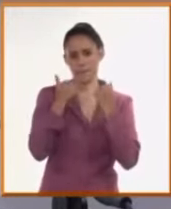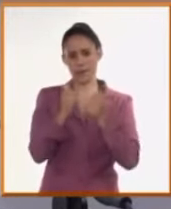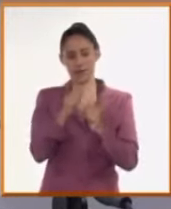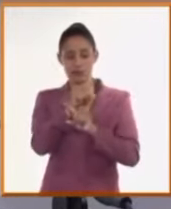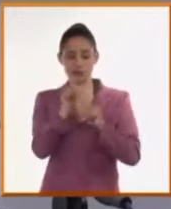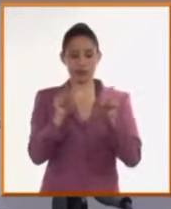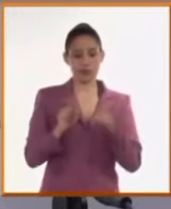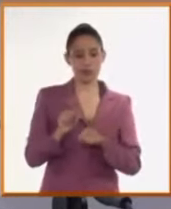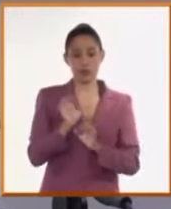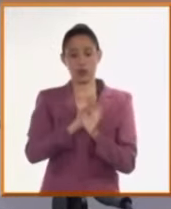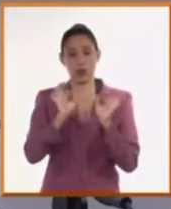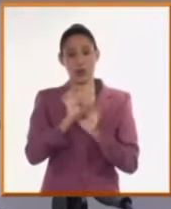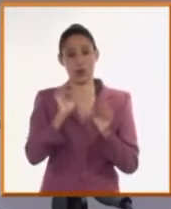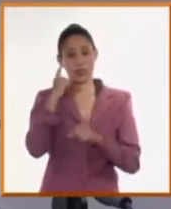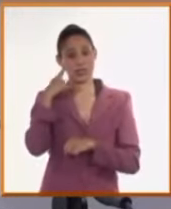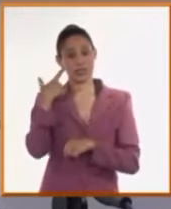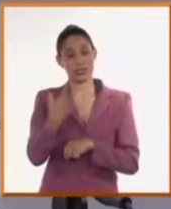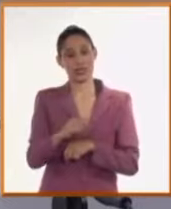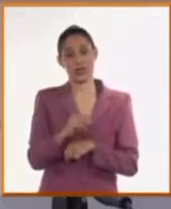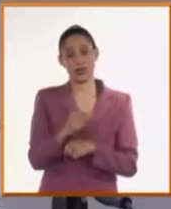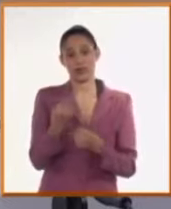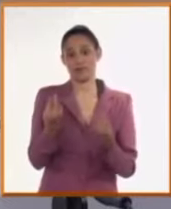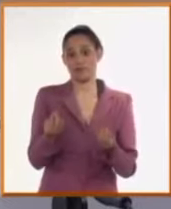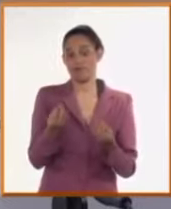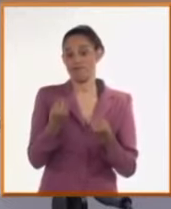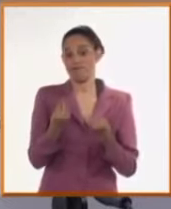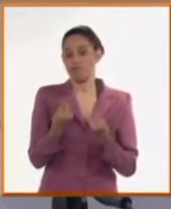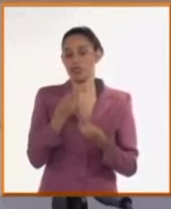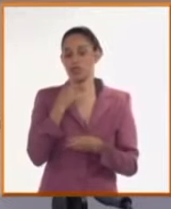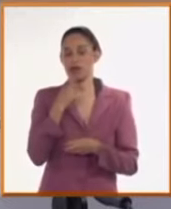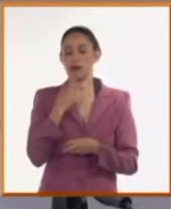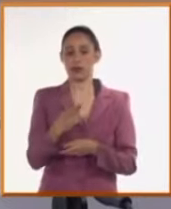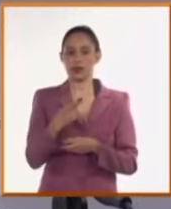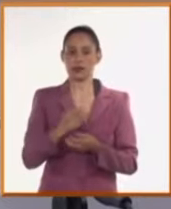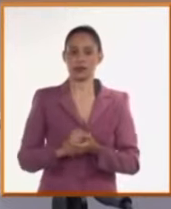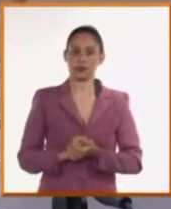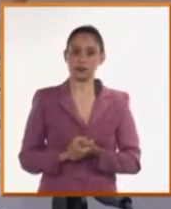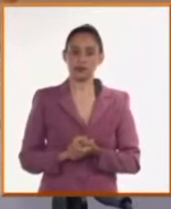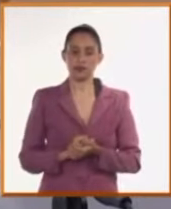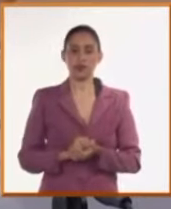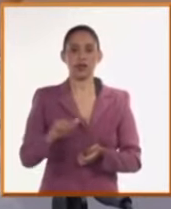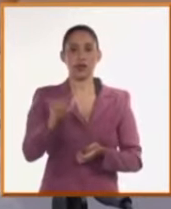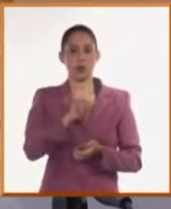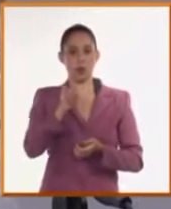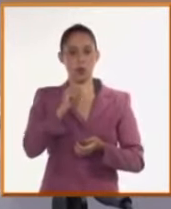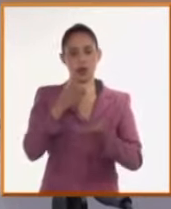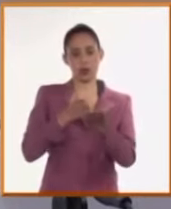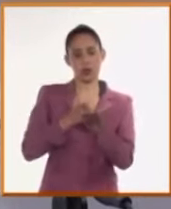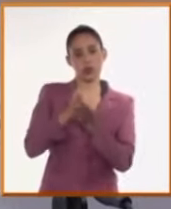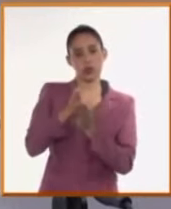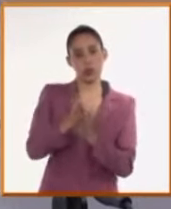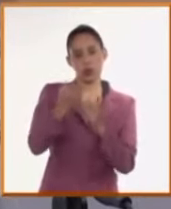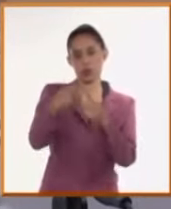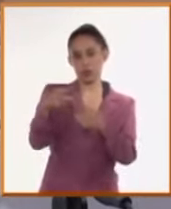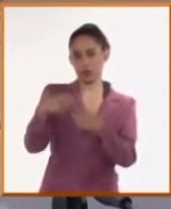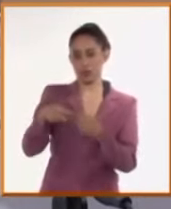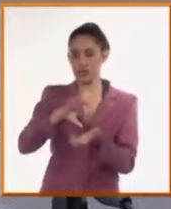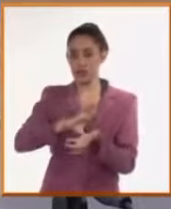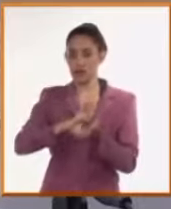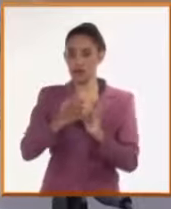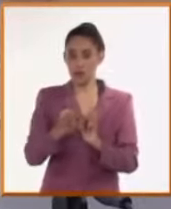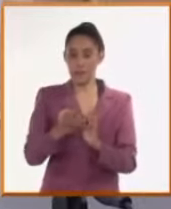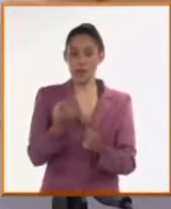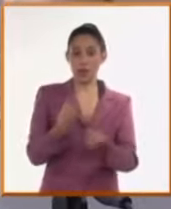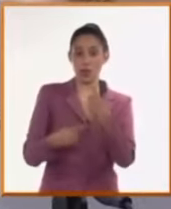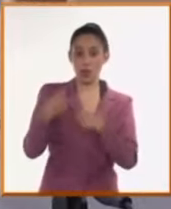a las que resulta necesario encontrar respuesta se han continuado las gestiones que incluyen a una